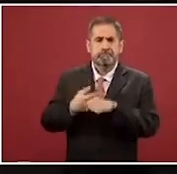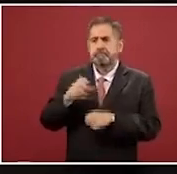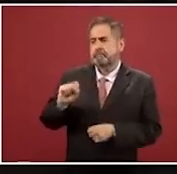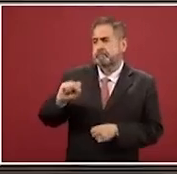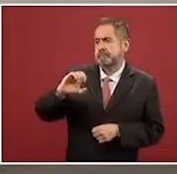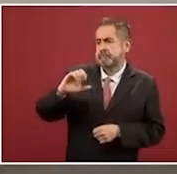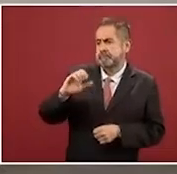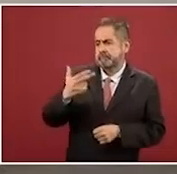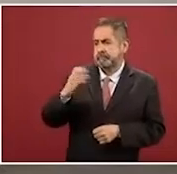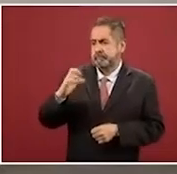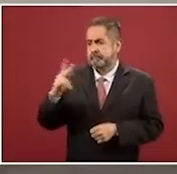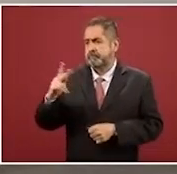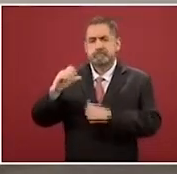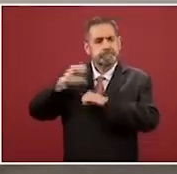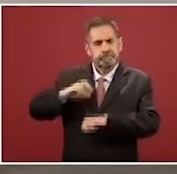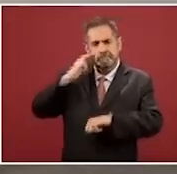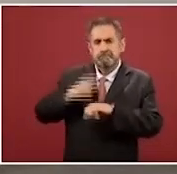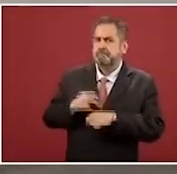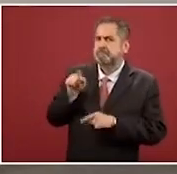Hacienda.